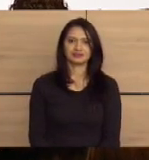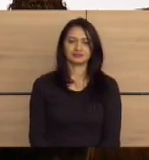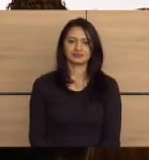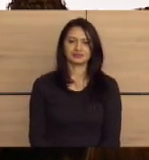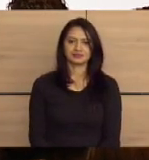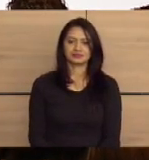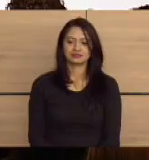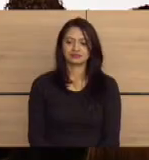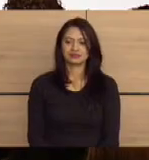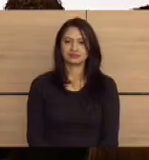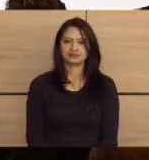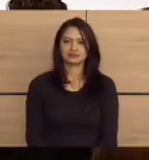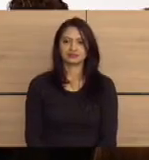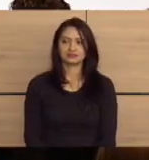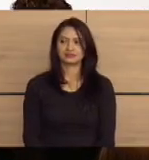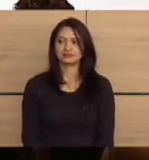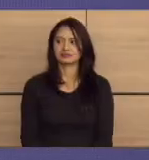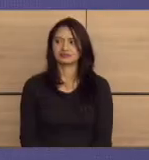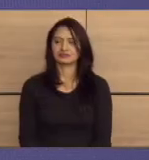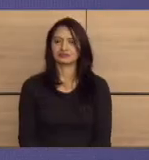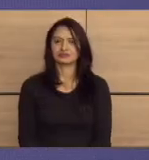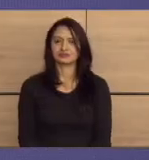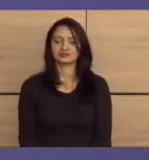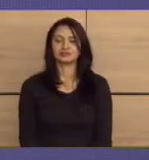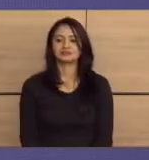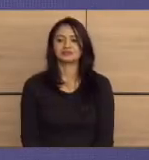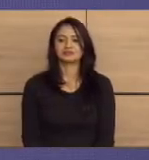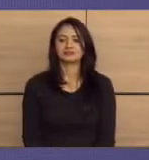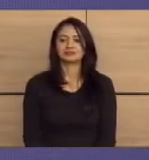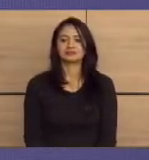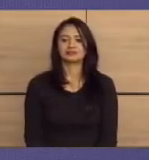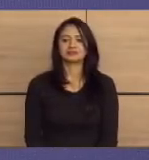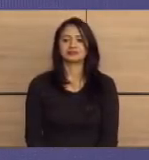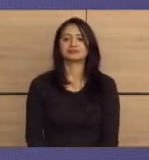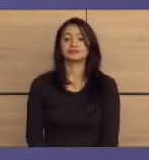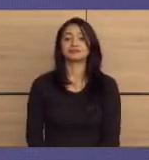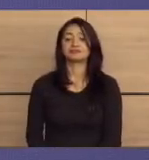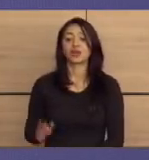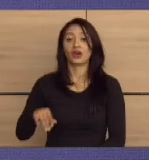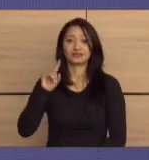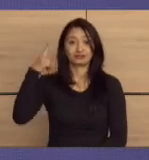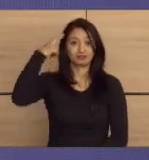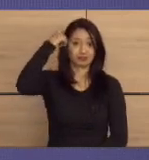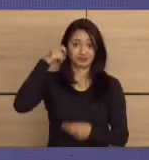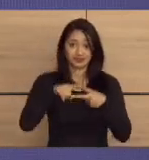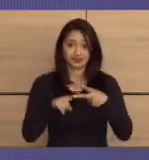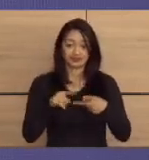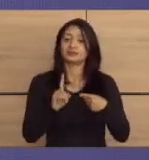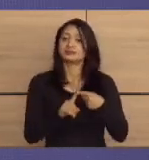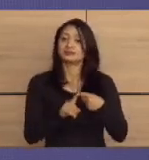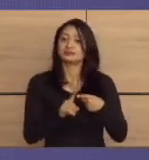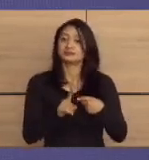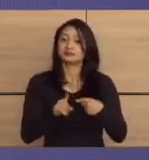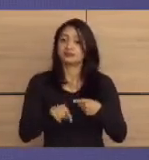Creo que ha sabido la doctora Margarita enunciar pues dos de los principales desafíos. Primero, cómo hacemos de